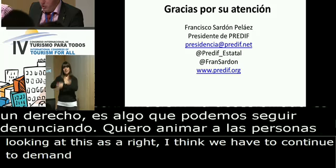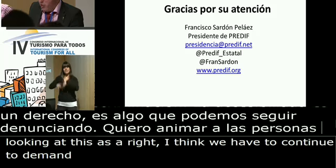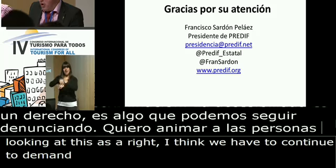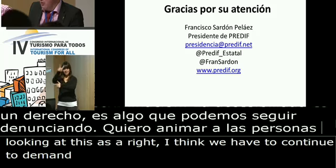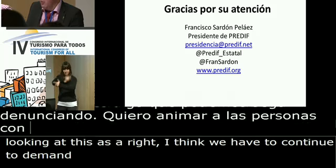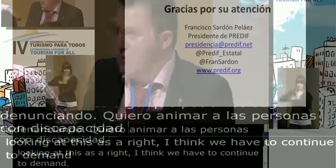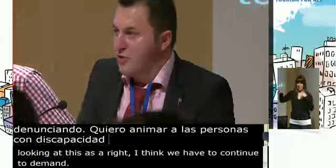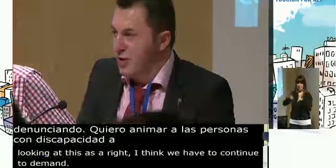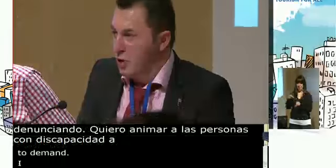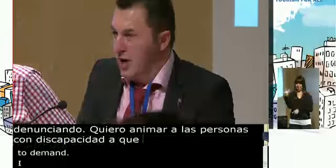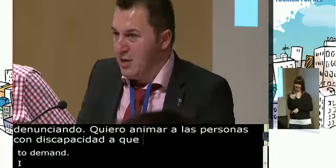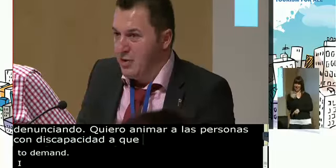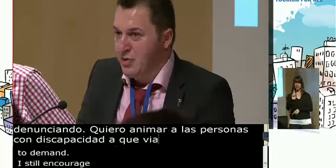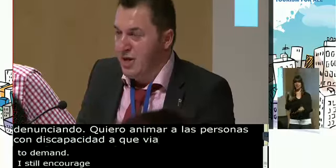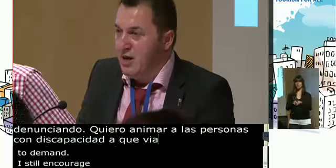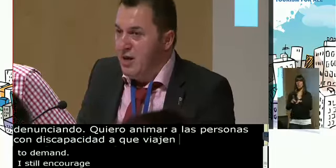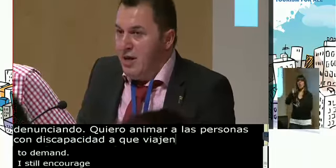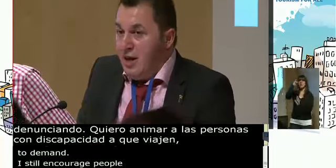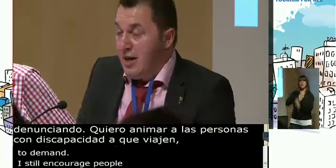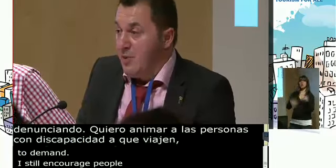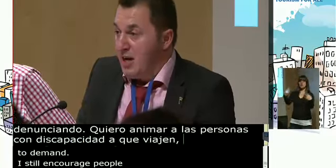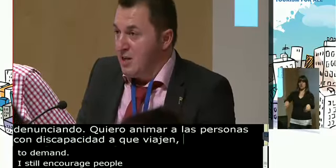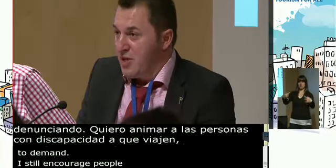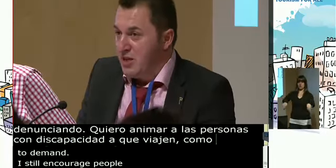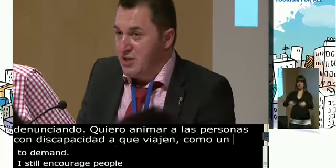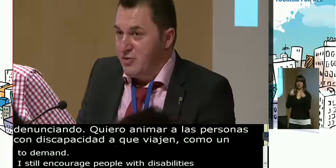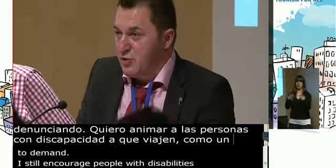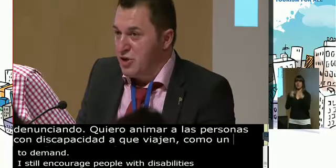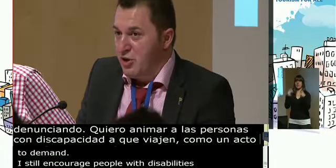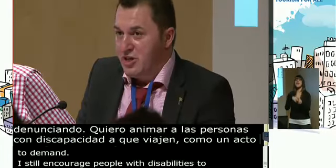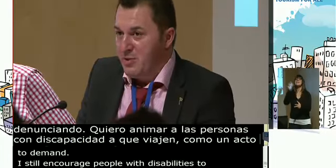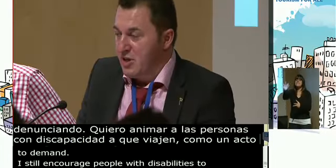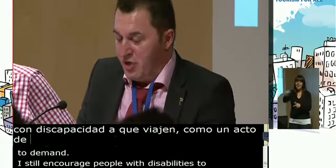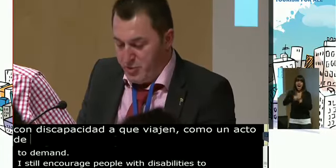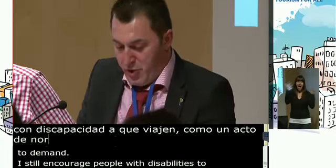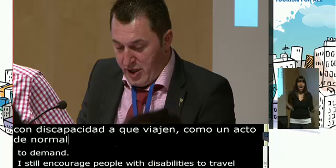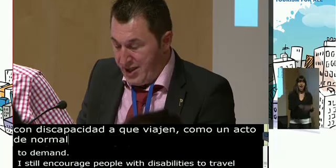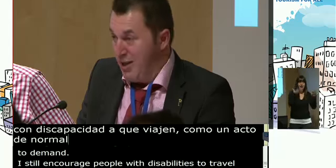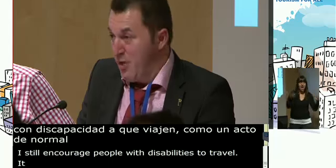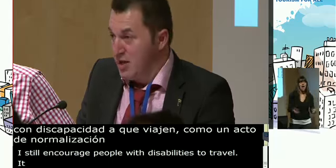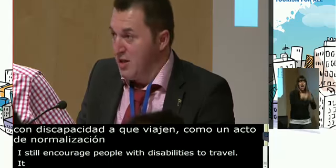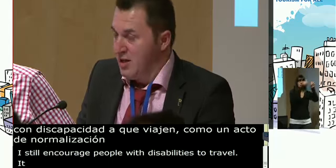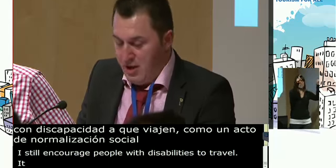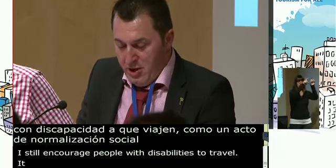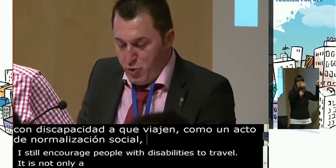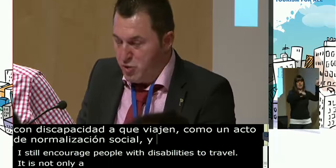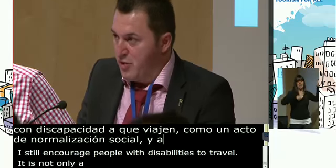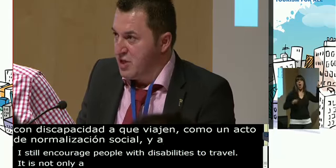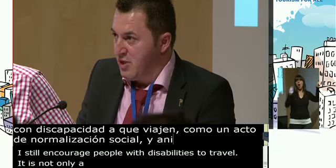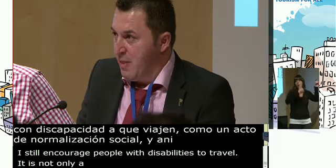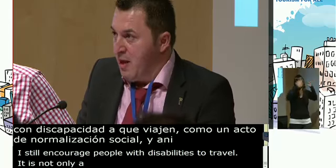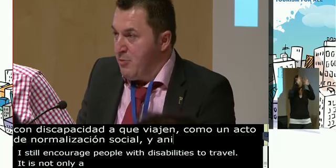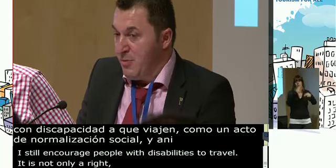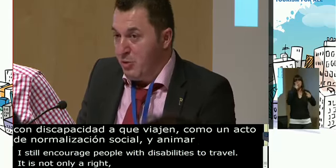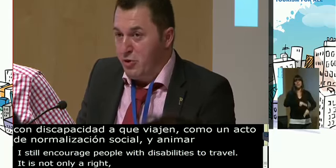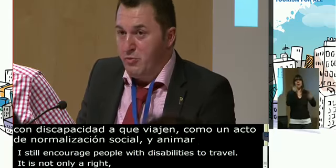como un acto de normalización social, y animar a las empresas del sector turístico y a las administraciones públicas a que inviertan en turismo